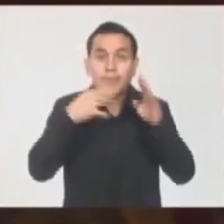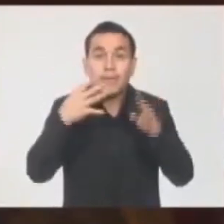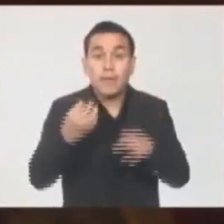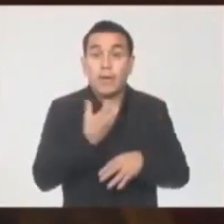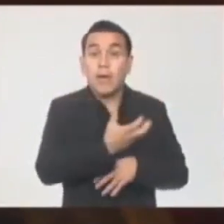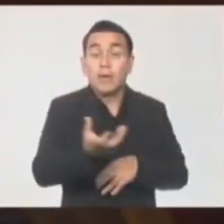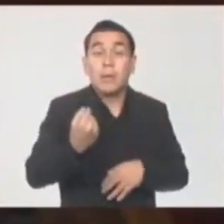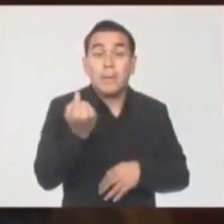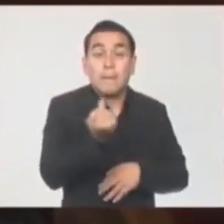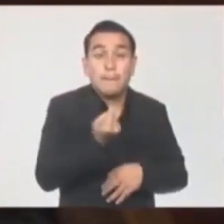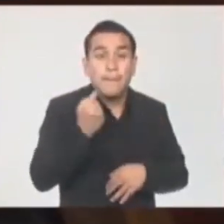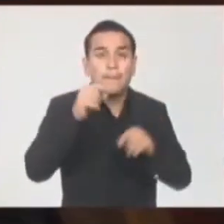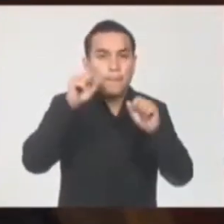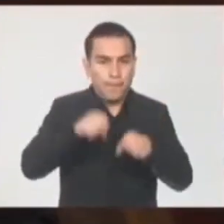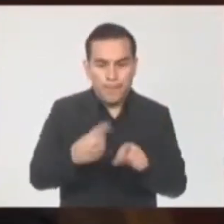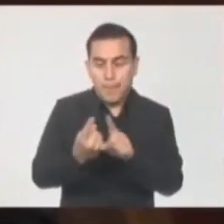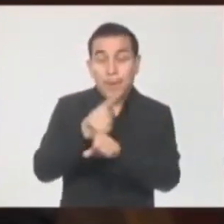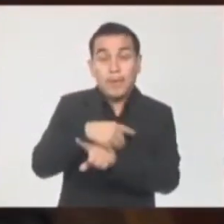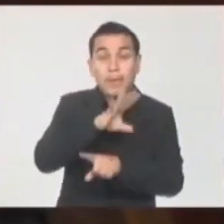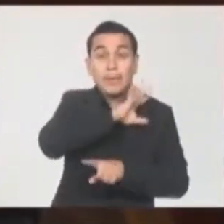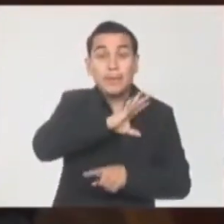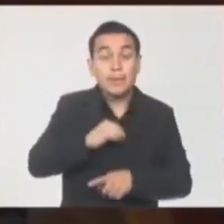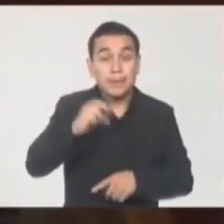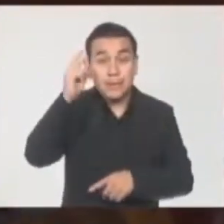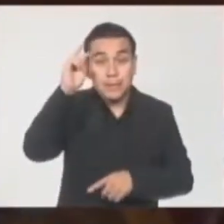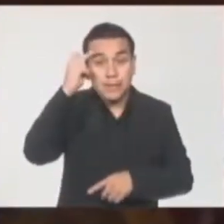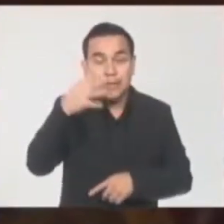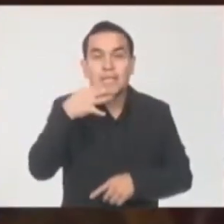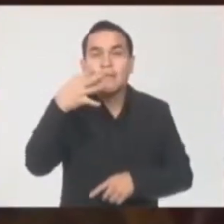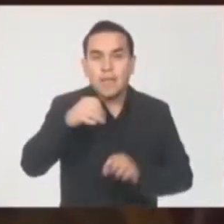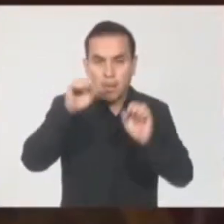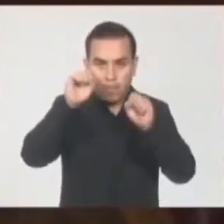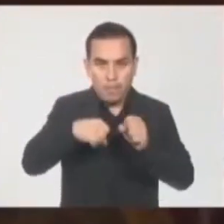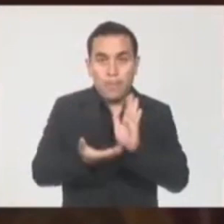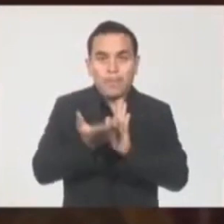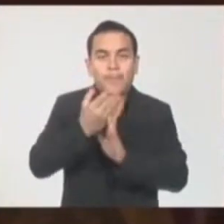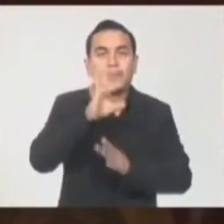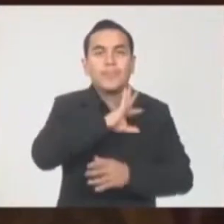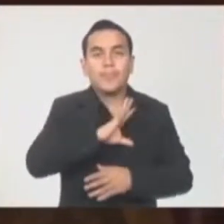que no. Porque El Salvador sí vale la pena.